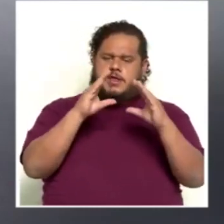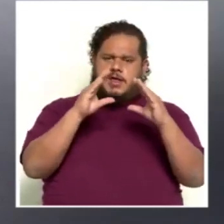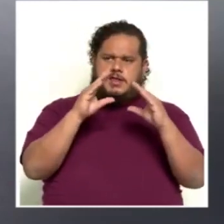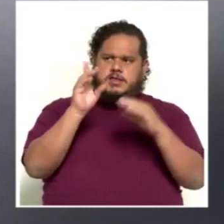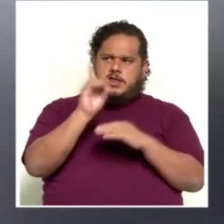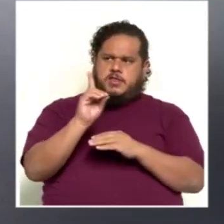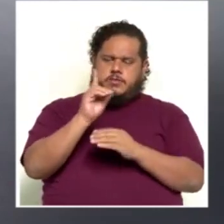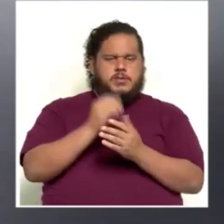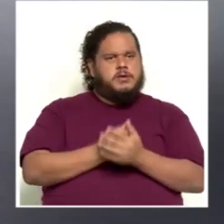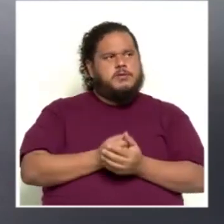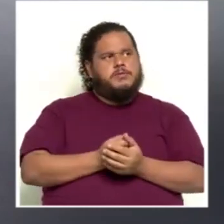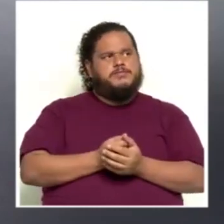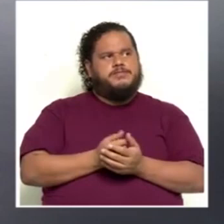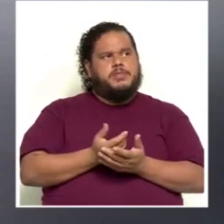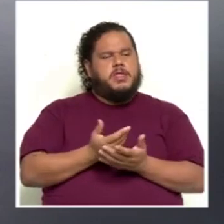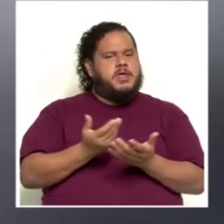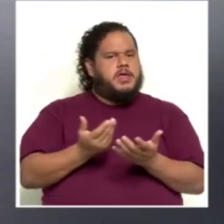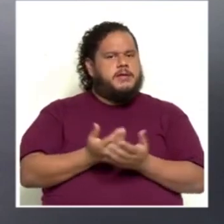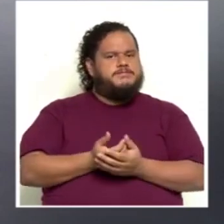del domingo fue